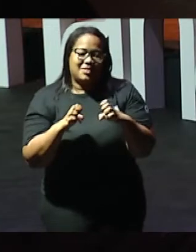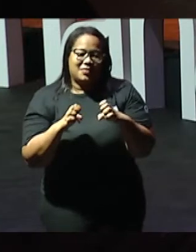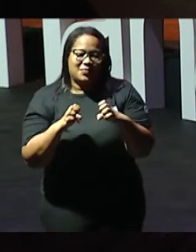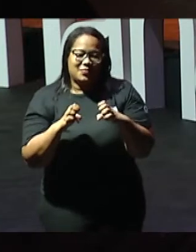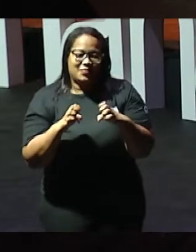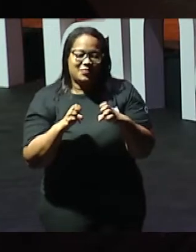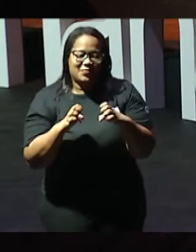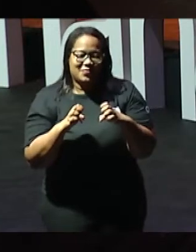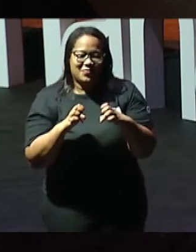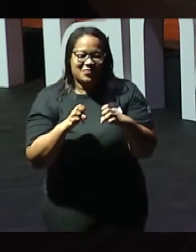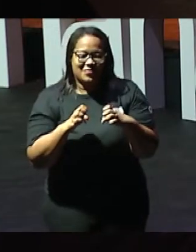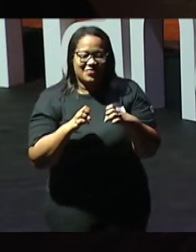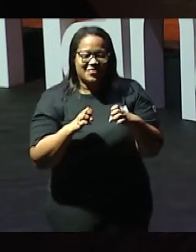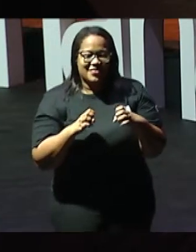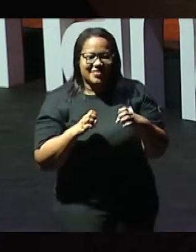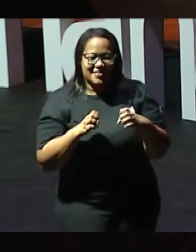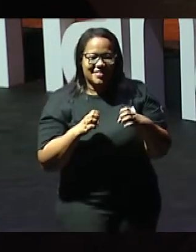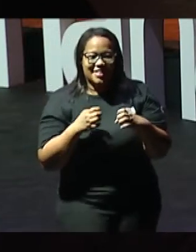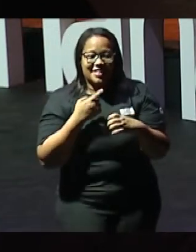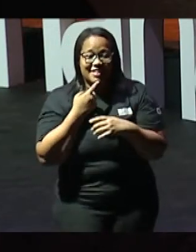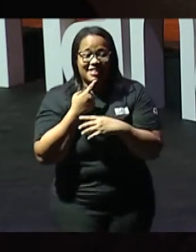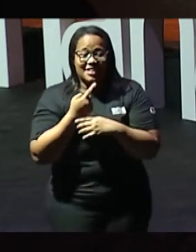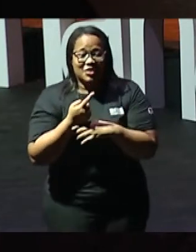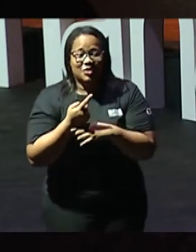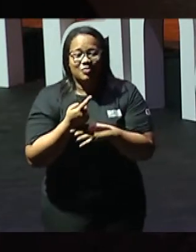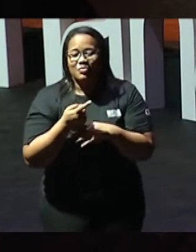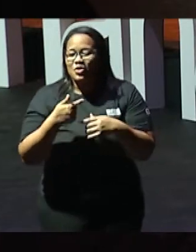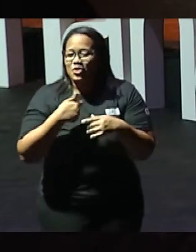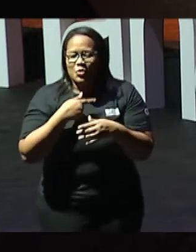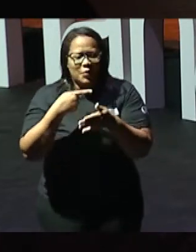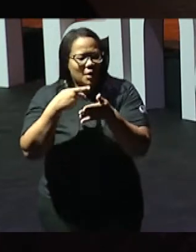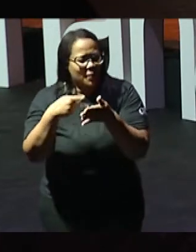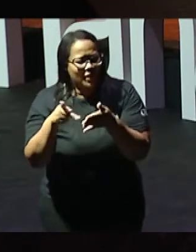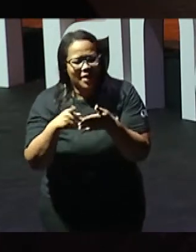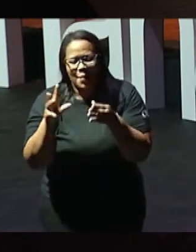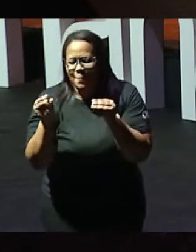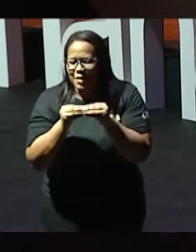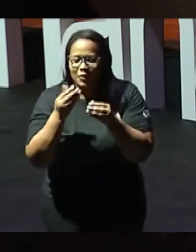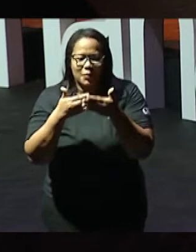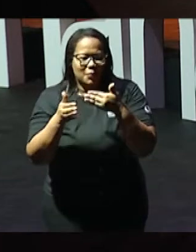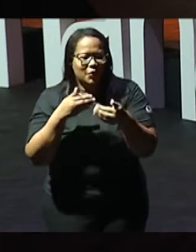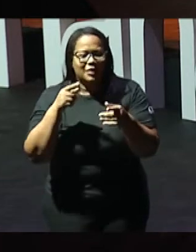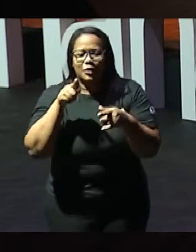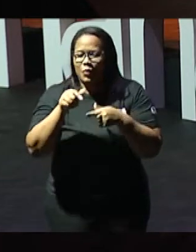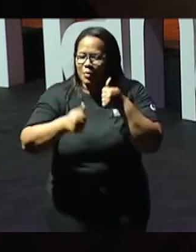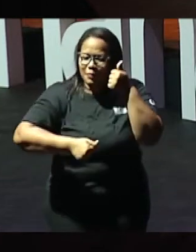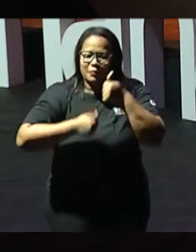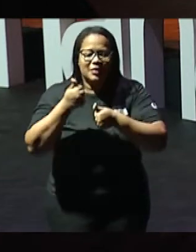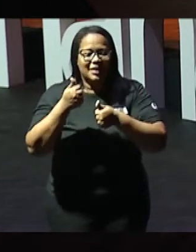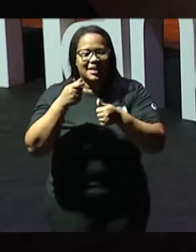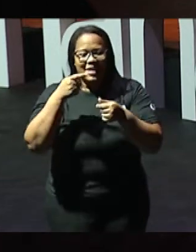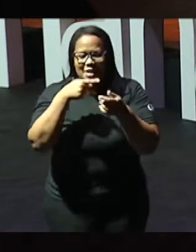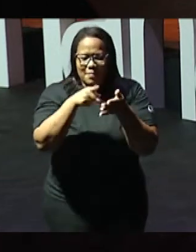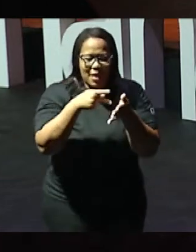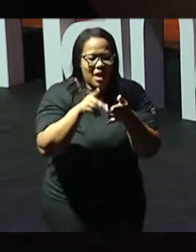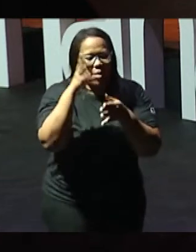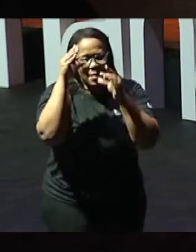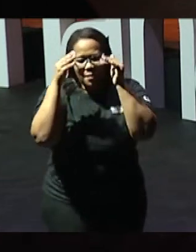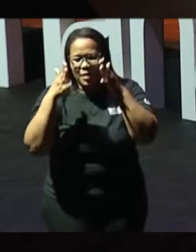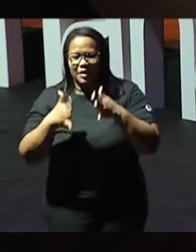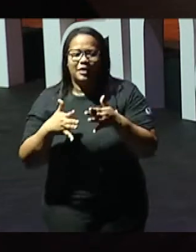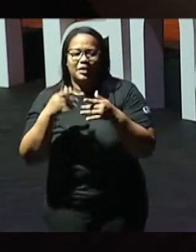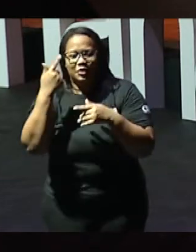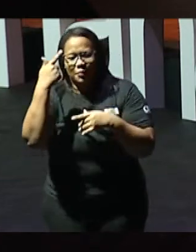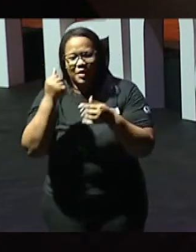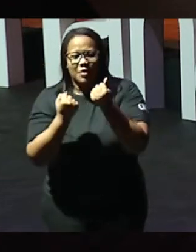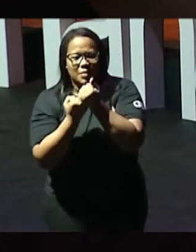voy a hacer lo que sea ella agarró mi papá dijo no pagamos pesos más vendió todos los cuadros que ya tenía pago tutores y yo tenía que clase en la mañana y